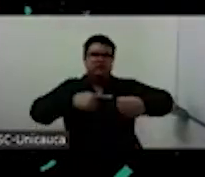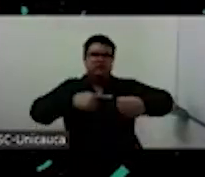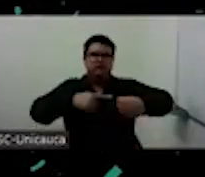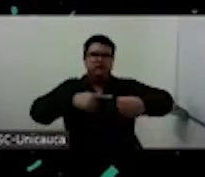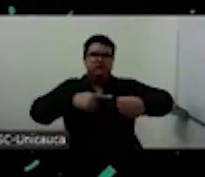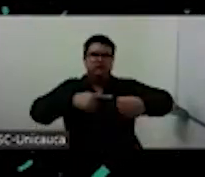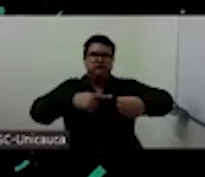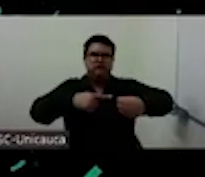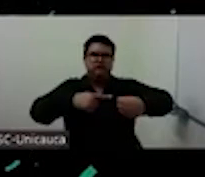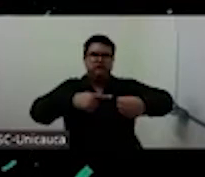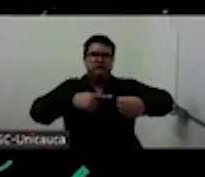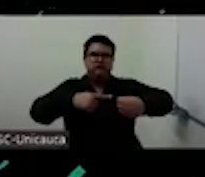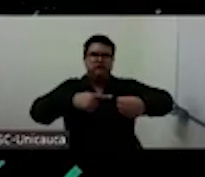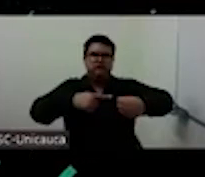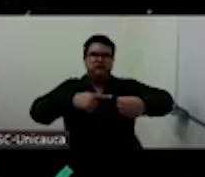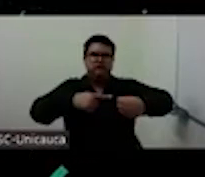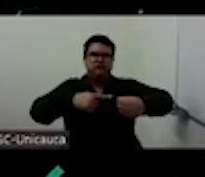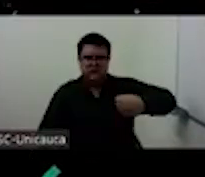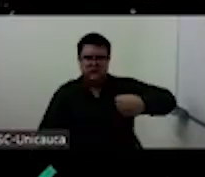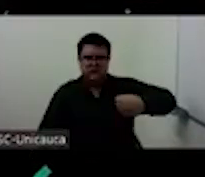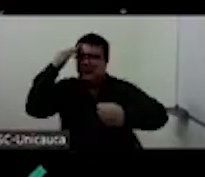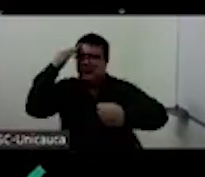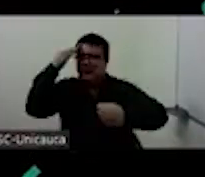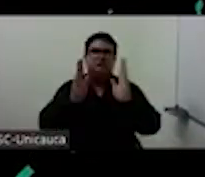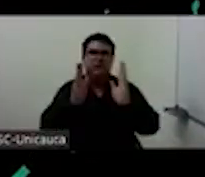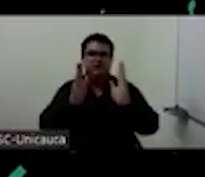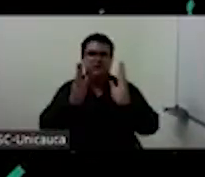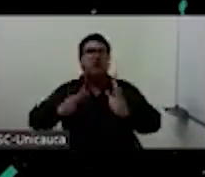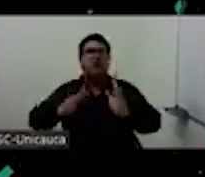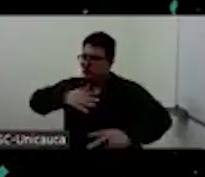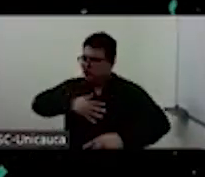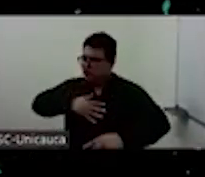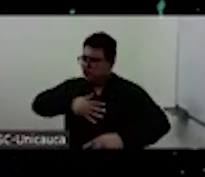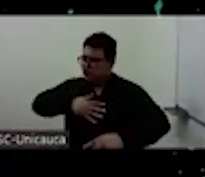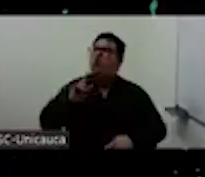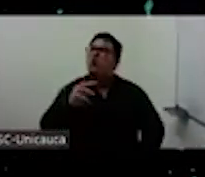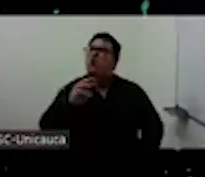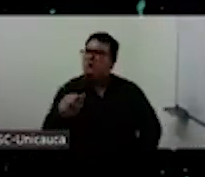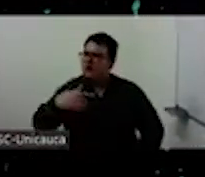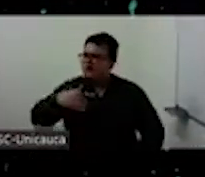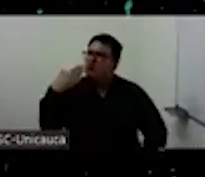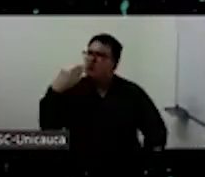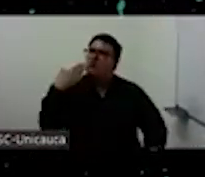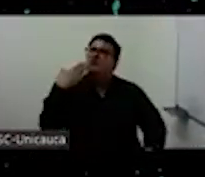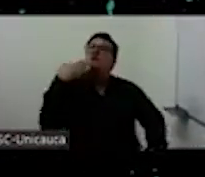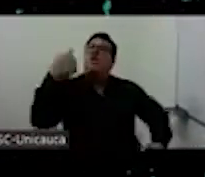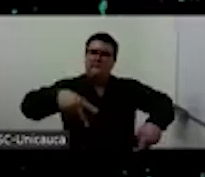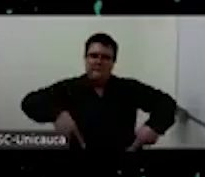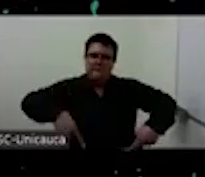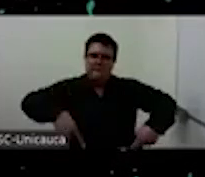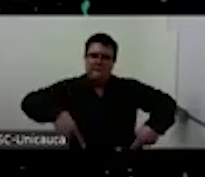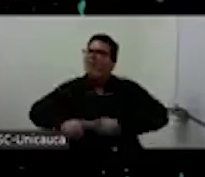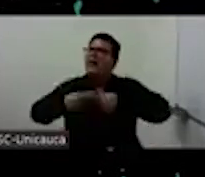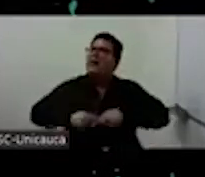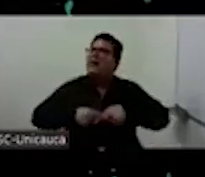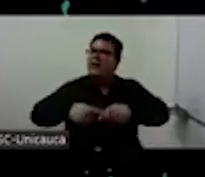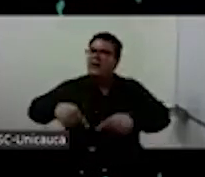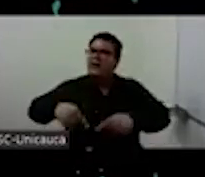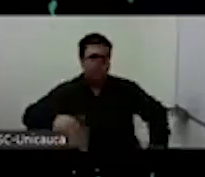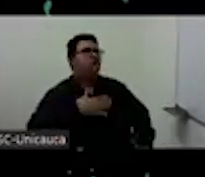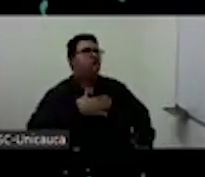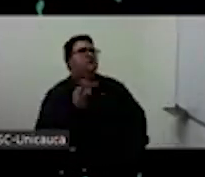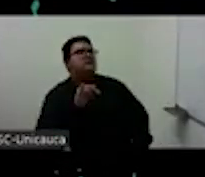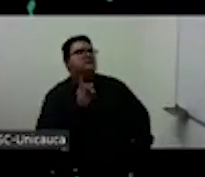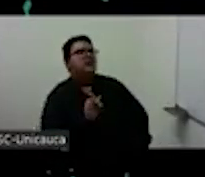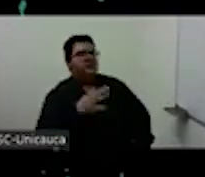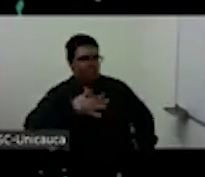Se pararon frente a frente y dijeron: mi nombre es Uma, soy la mujer que teje la vida. Y mi nombre es Tae, soy el